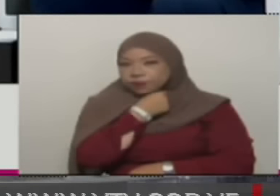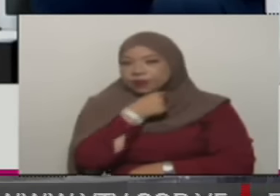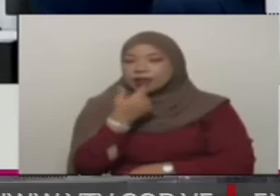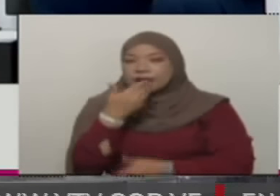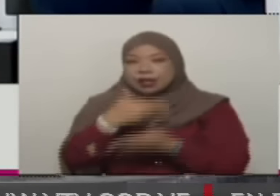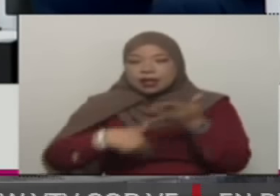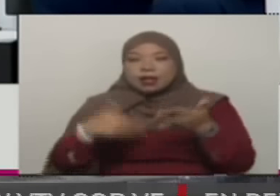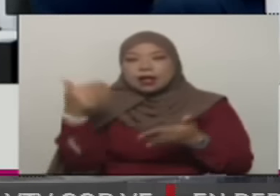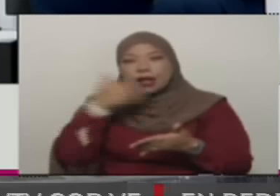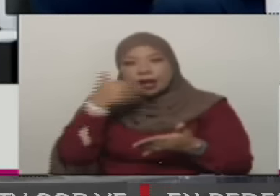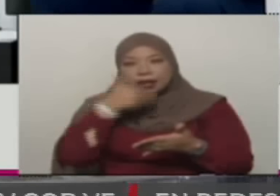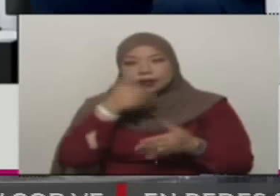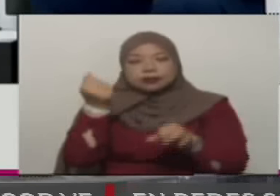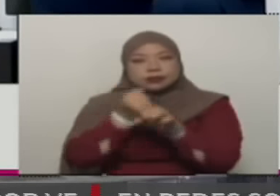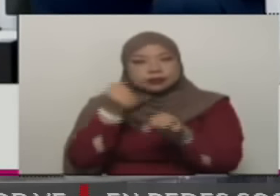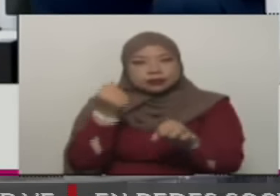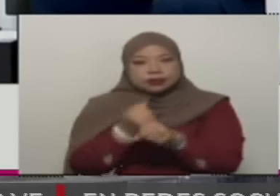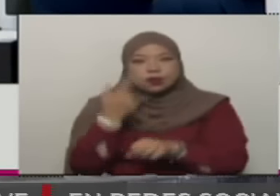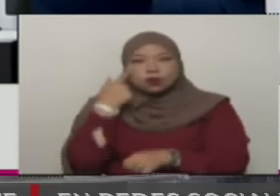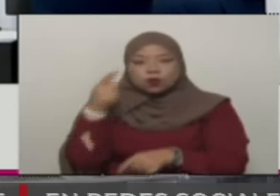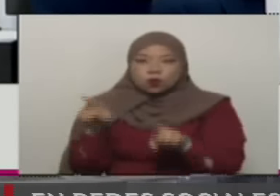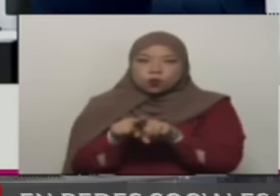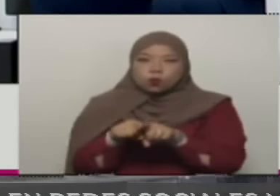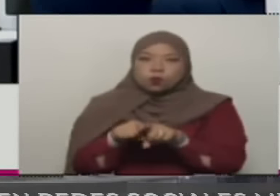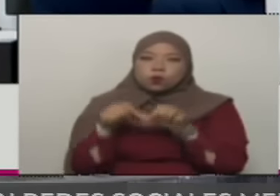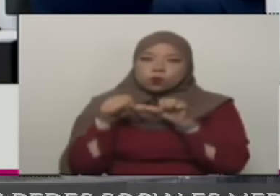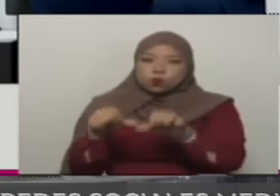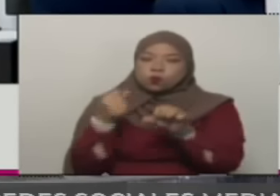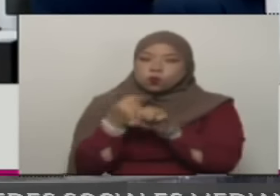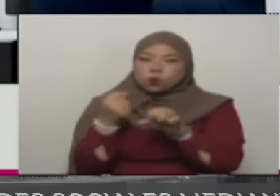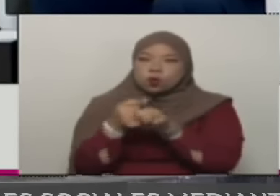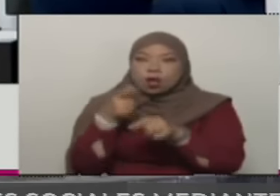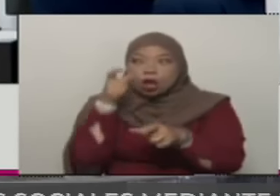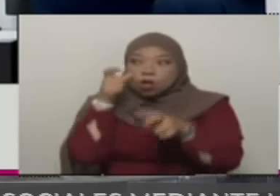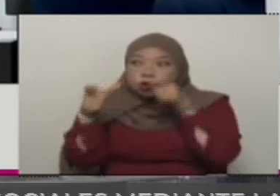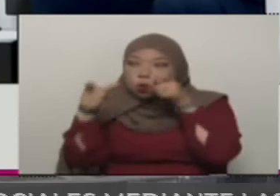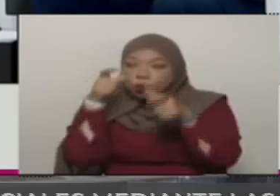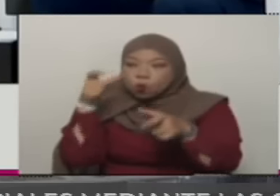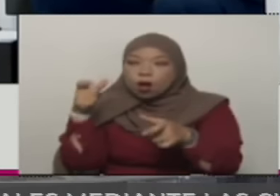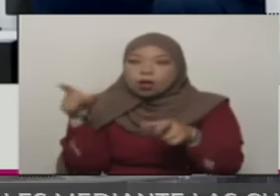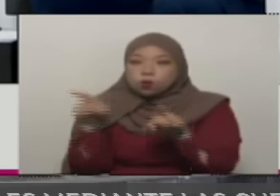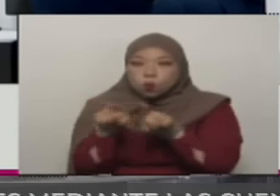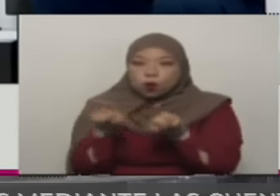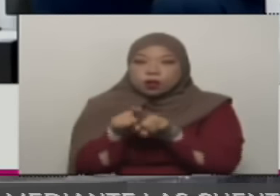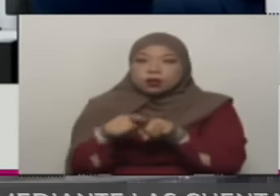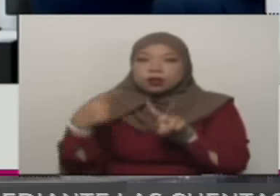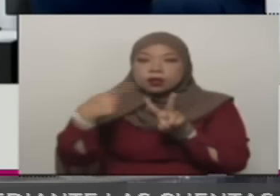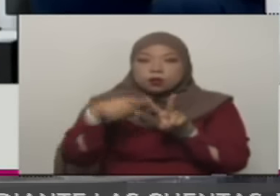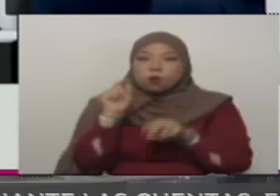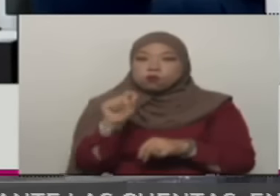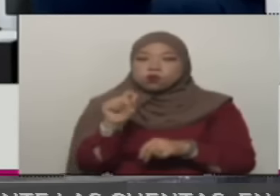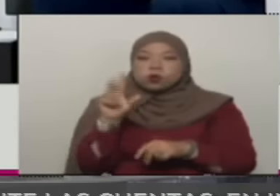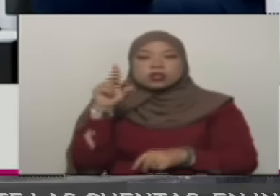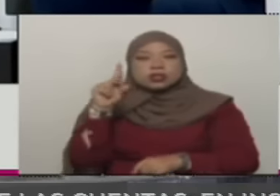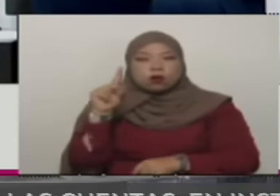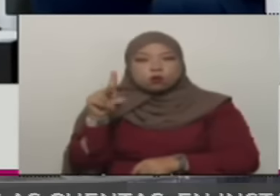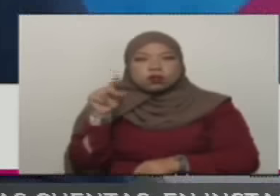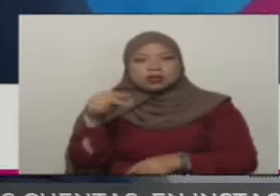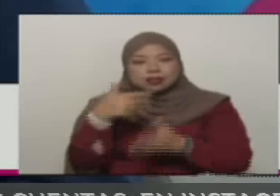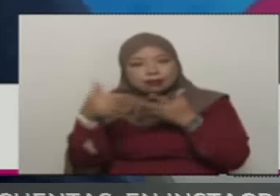has trabajado ese tema, yo te sí, he visto en la Iguana TV. Hemos estado muy de cerca, incluso tuvimos al fiscal en la Iguana.tv. En el segundo y tercer